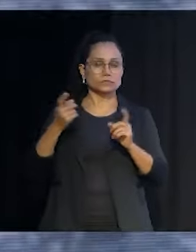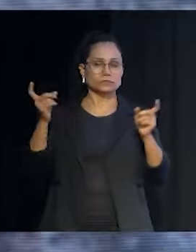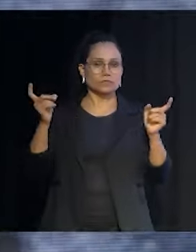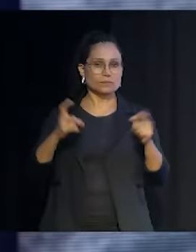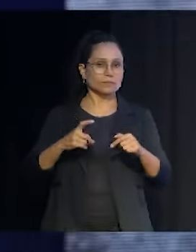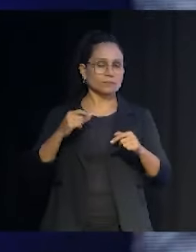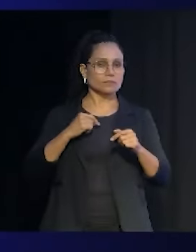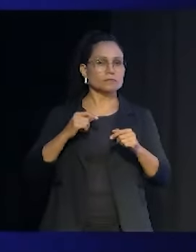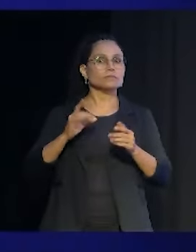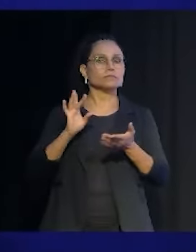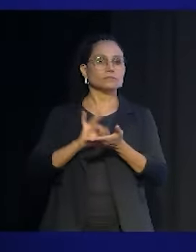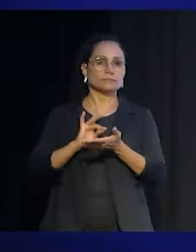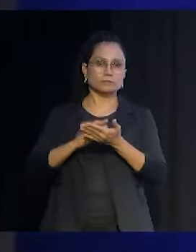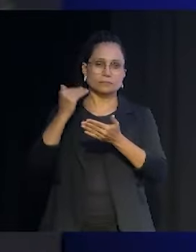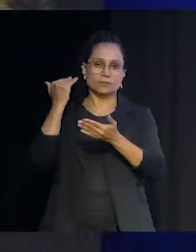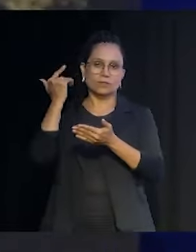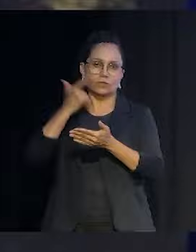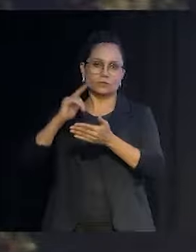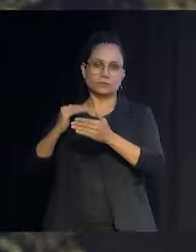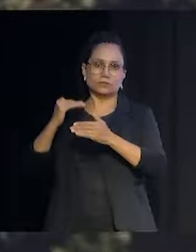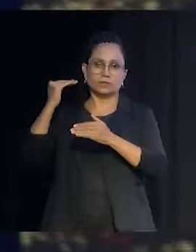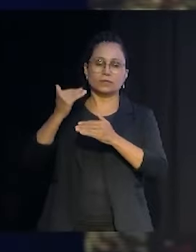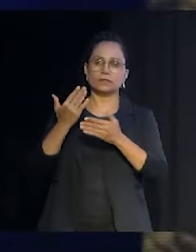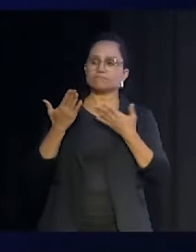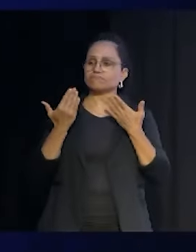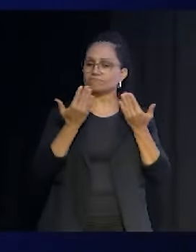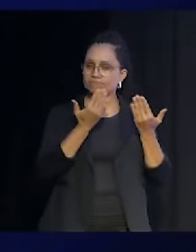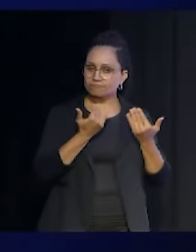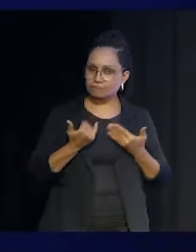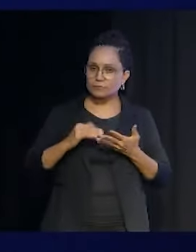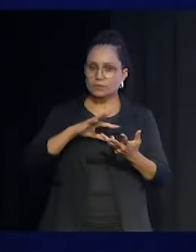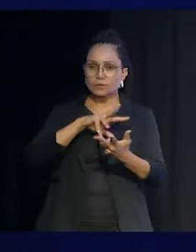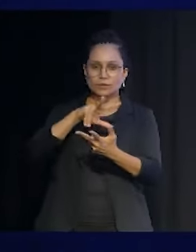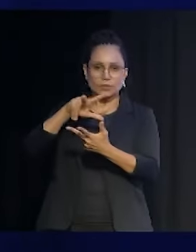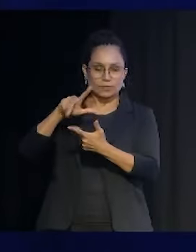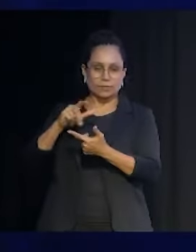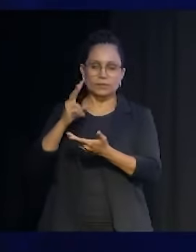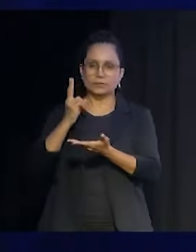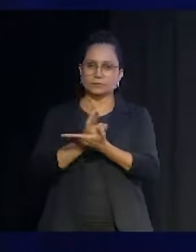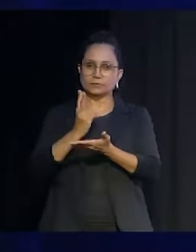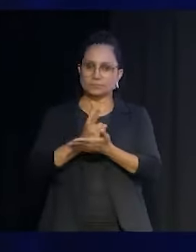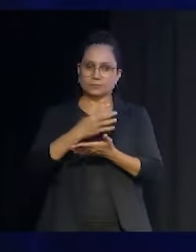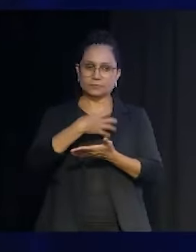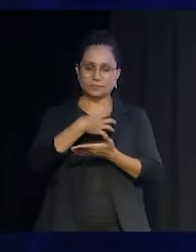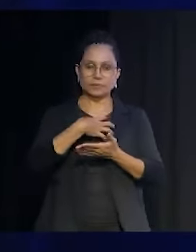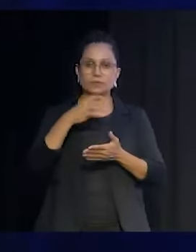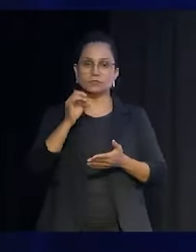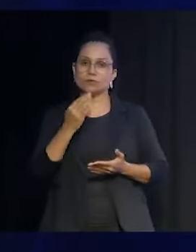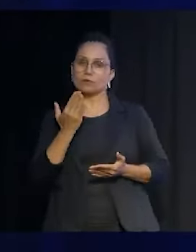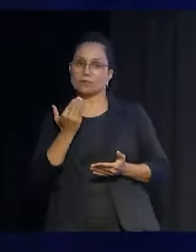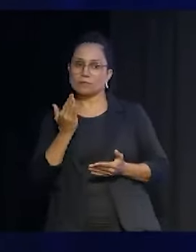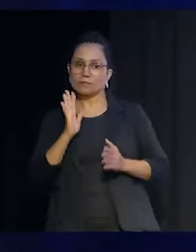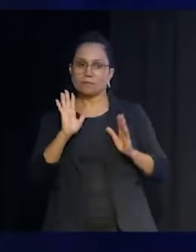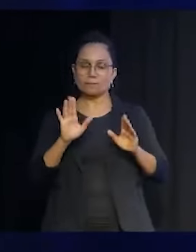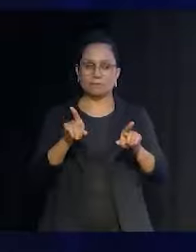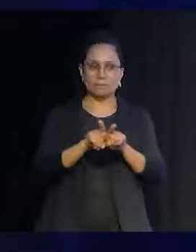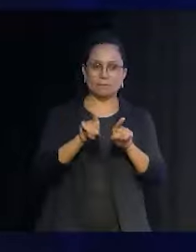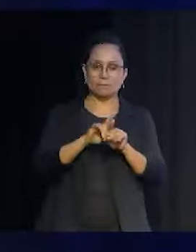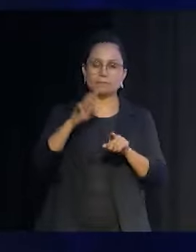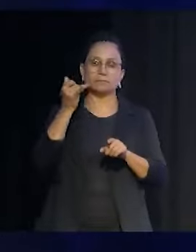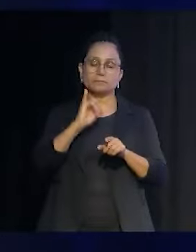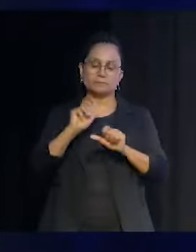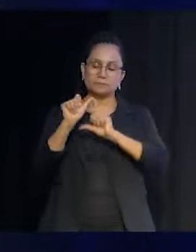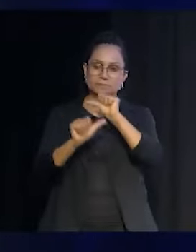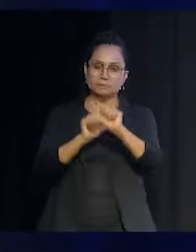Somos capaces de realmente avanzar y alimentar el planeta de manera consistente, no solo con alimentos, pero también